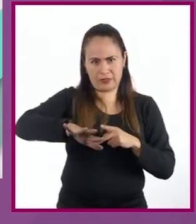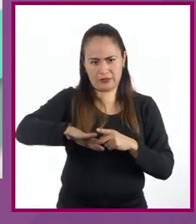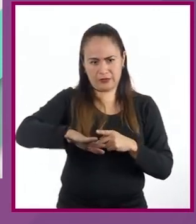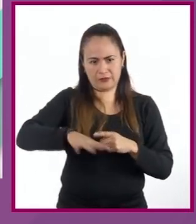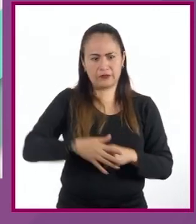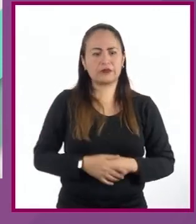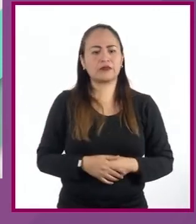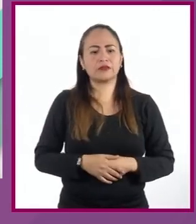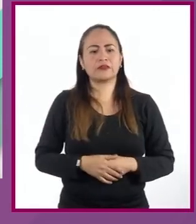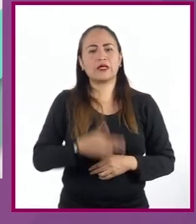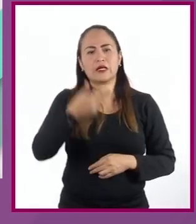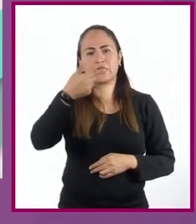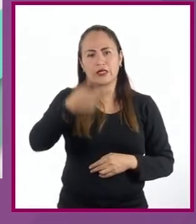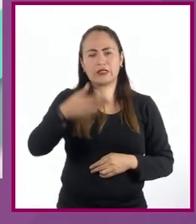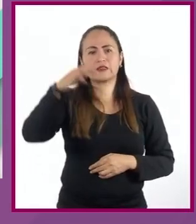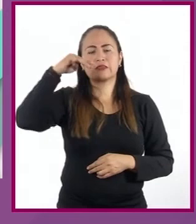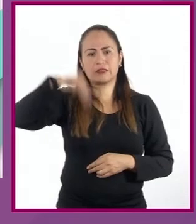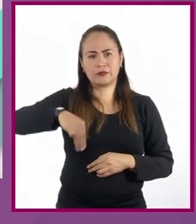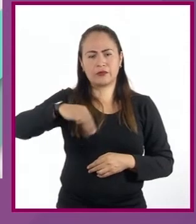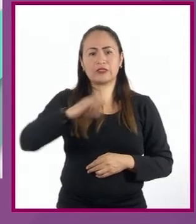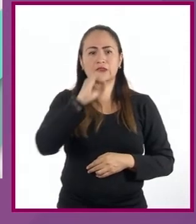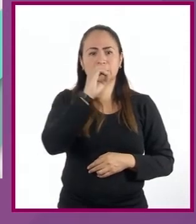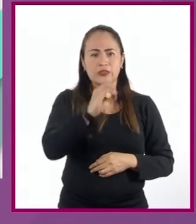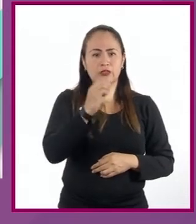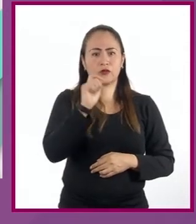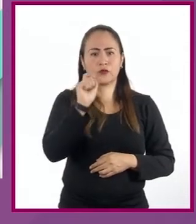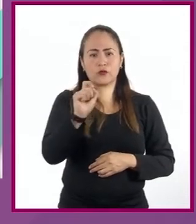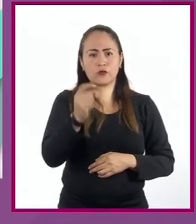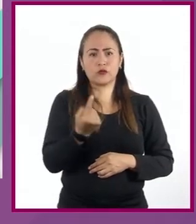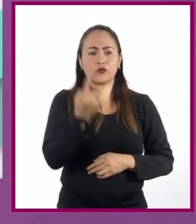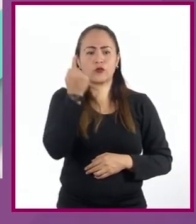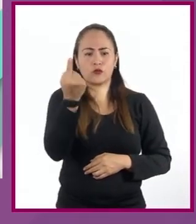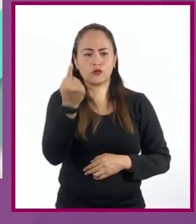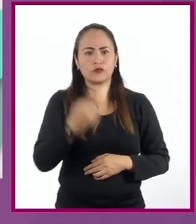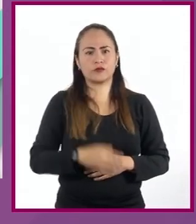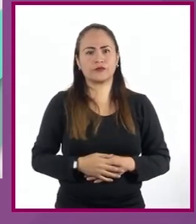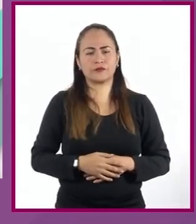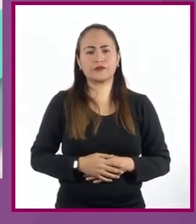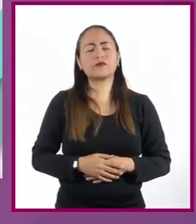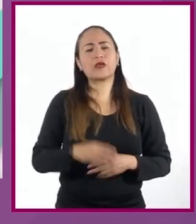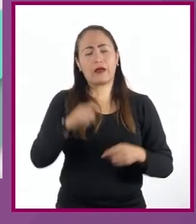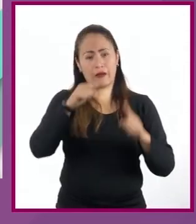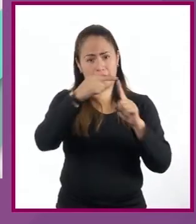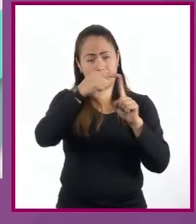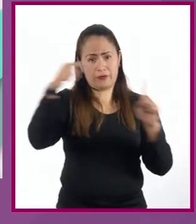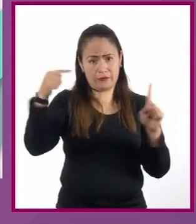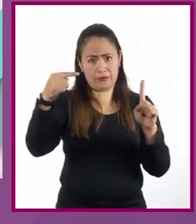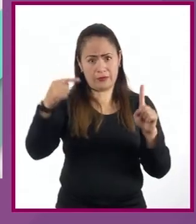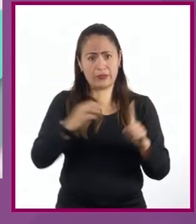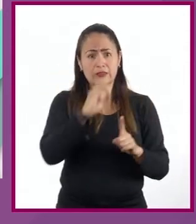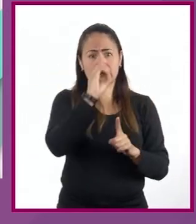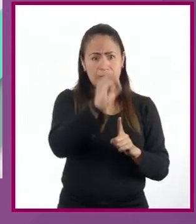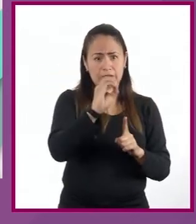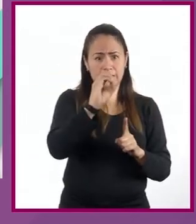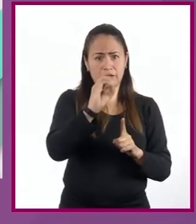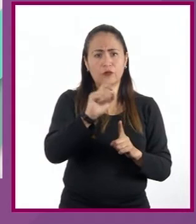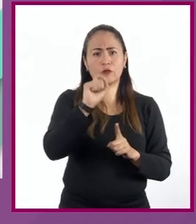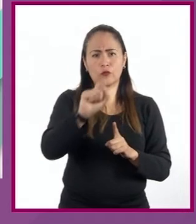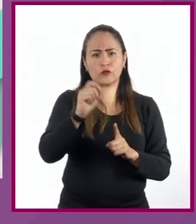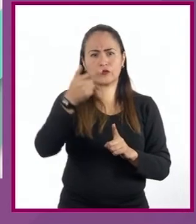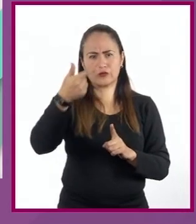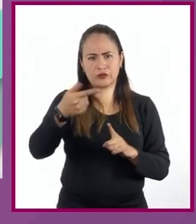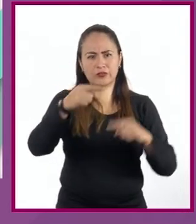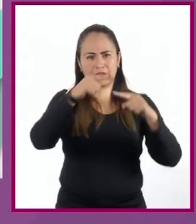decir, 0.1 hectómetros. Entonces, dividimos 0.7 entre